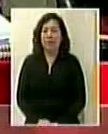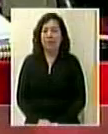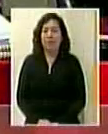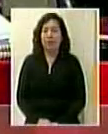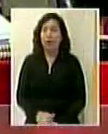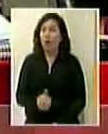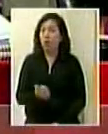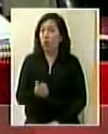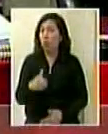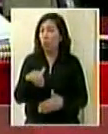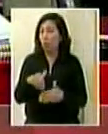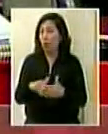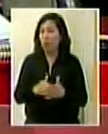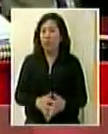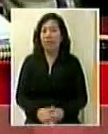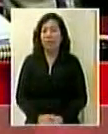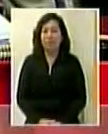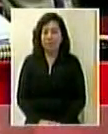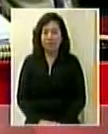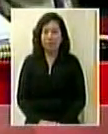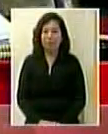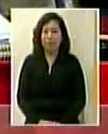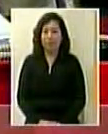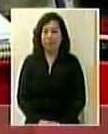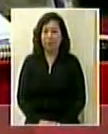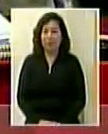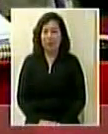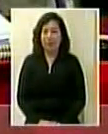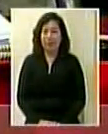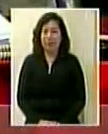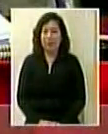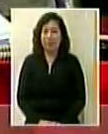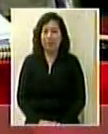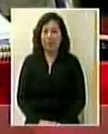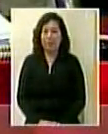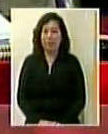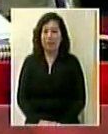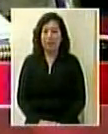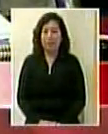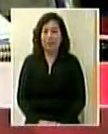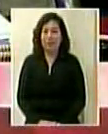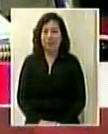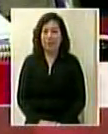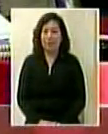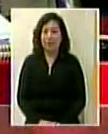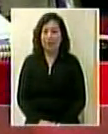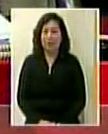¿Algún otro voto? Voto. Luna, verde. Rimarachín, verde.